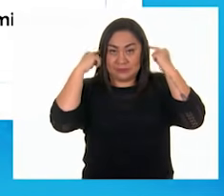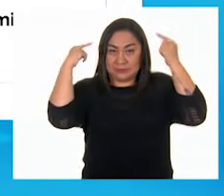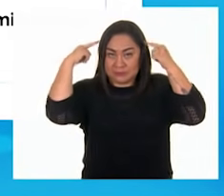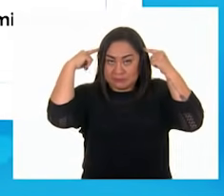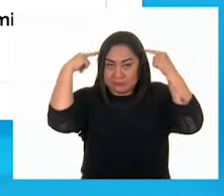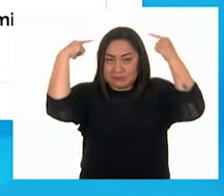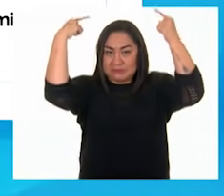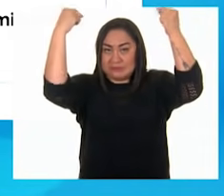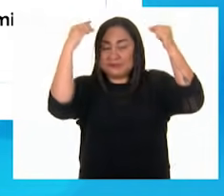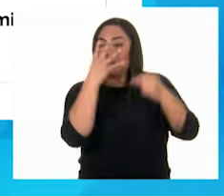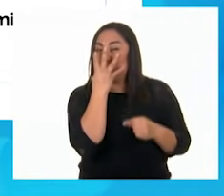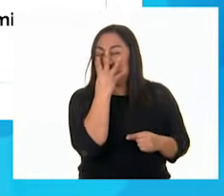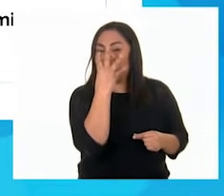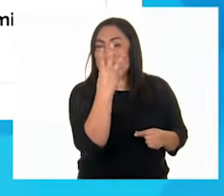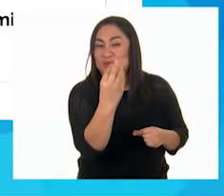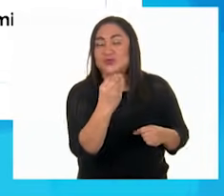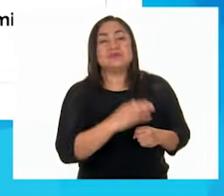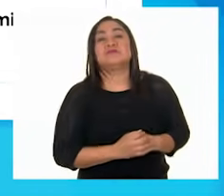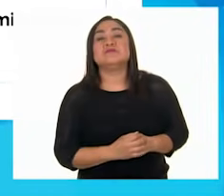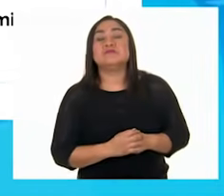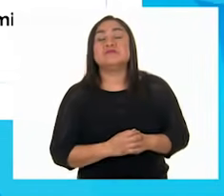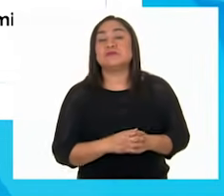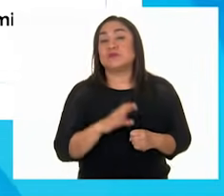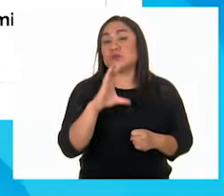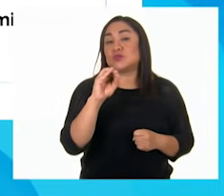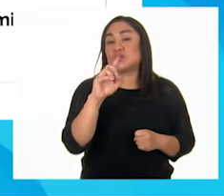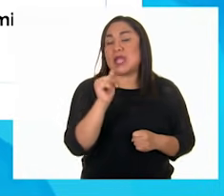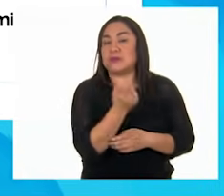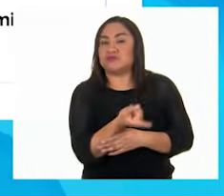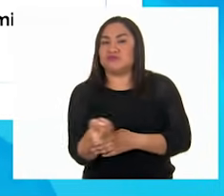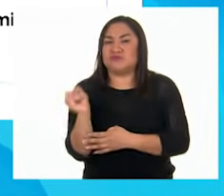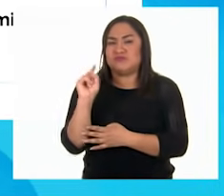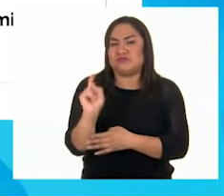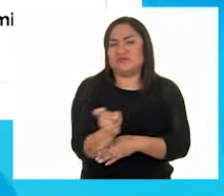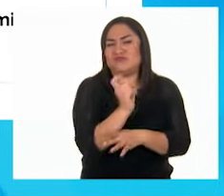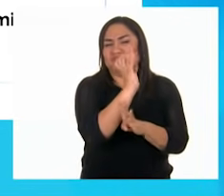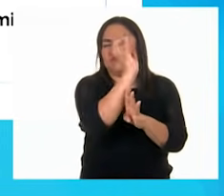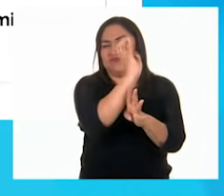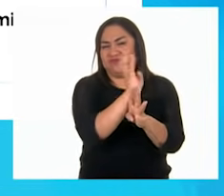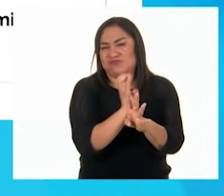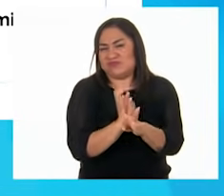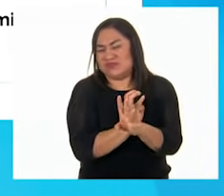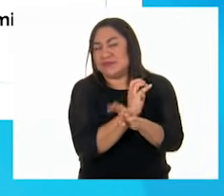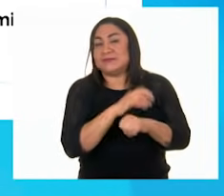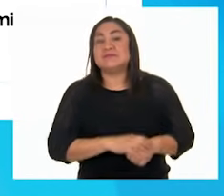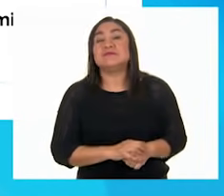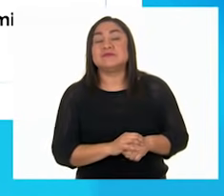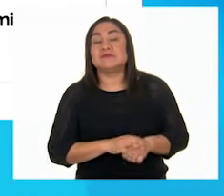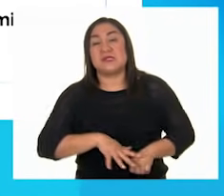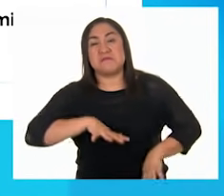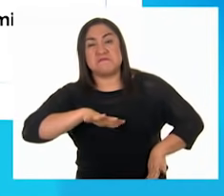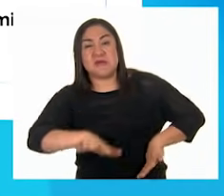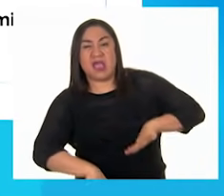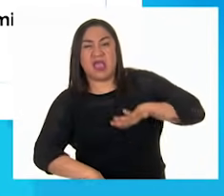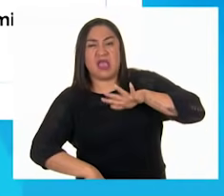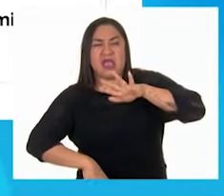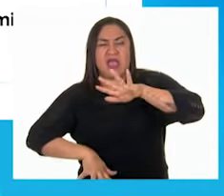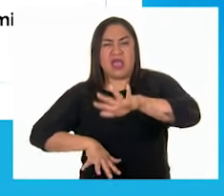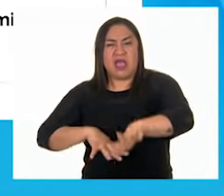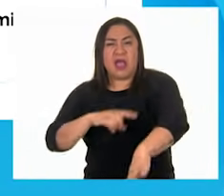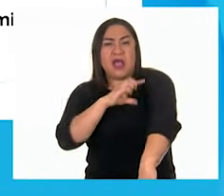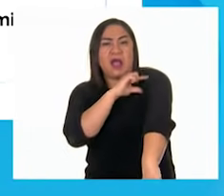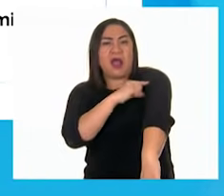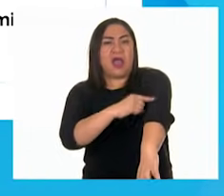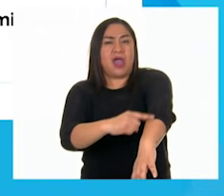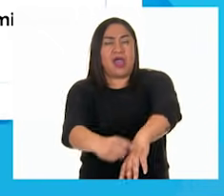puntiagudos. Tienen su cola muy larga y peluda. Sus brazos o patas son